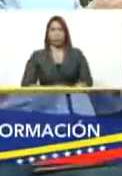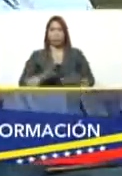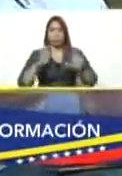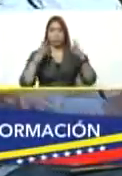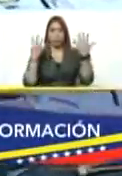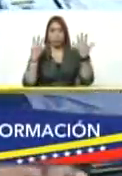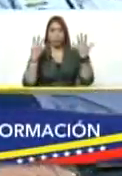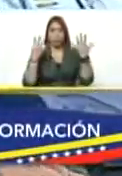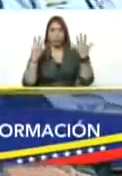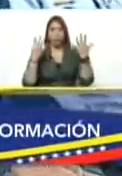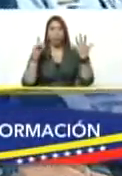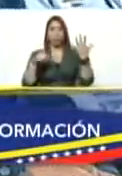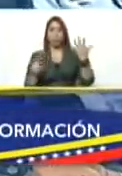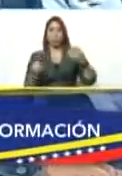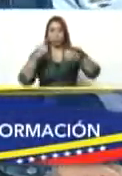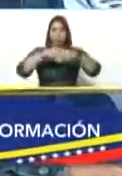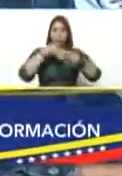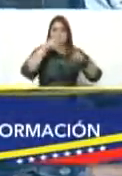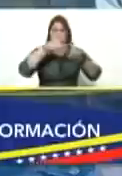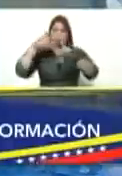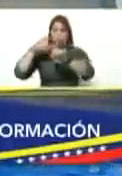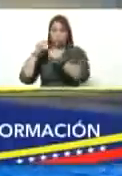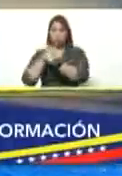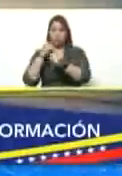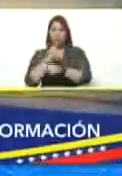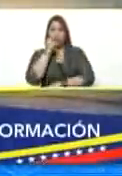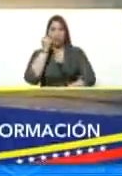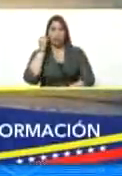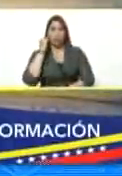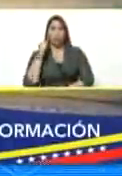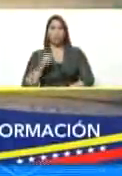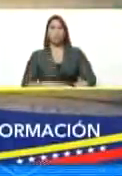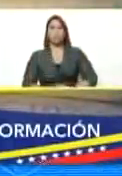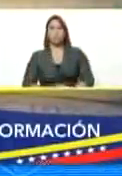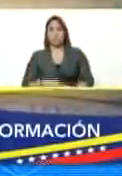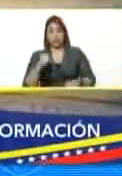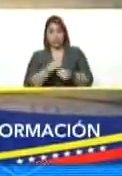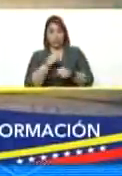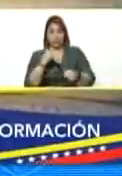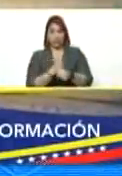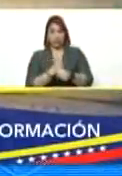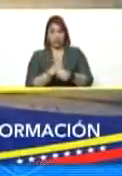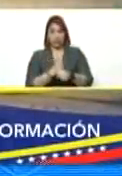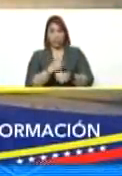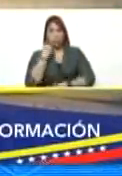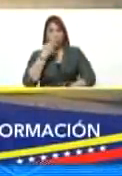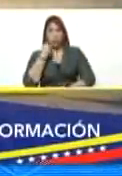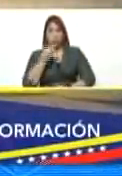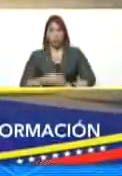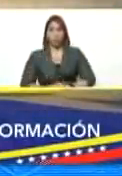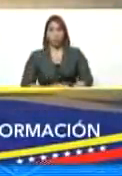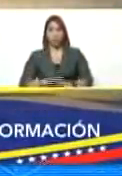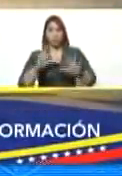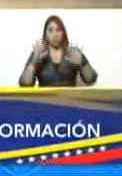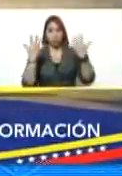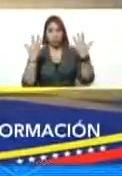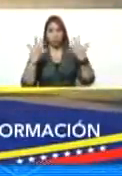9. La inserción y formación laboral en la gran misión Chamba Juvenil. Y 10.